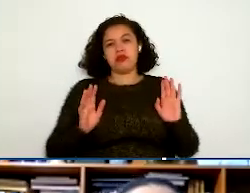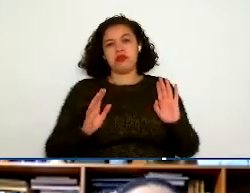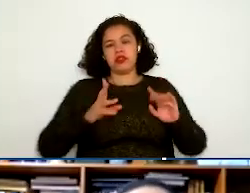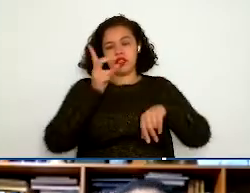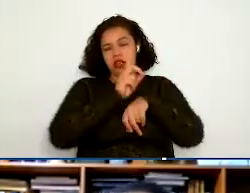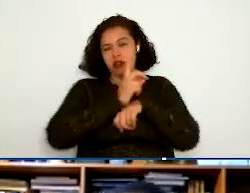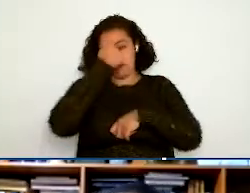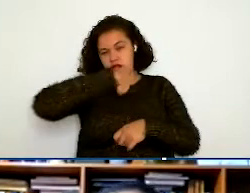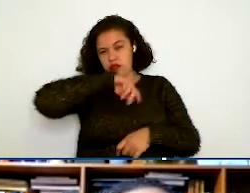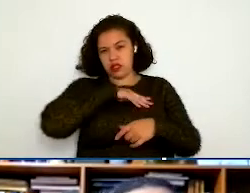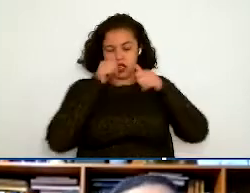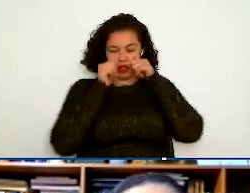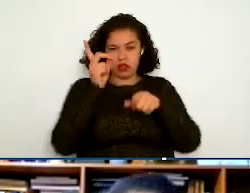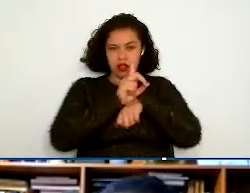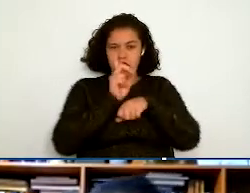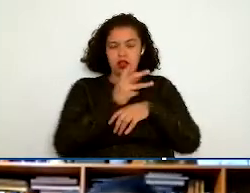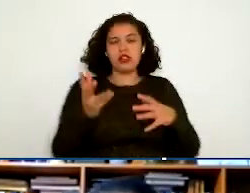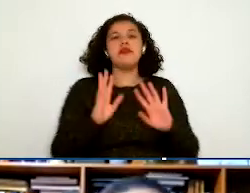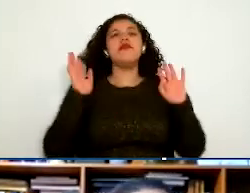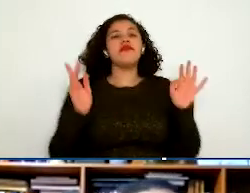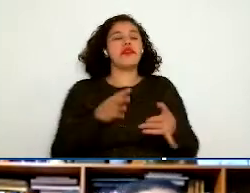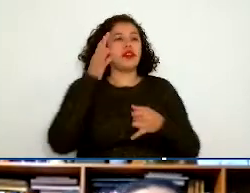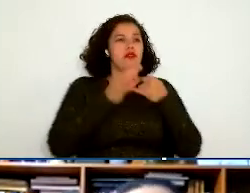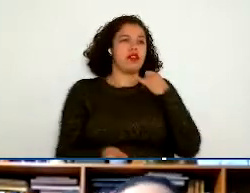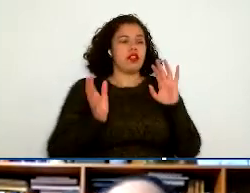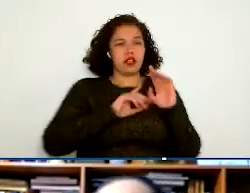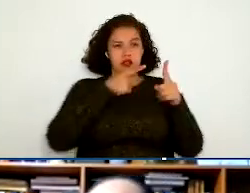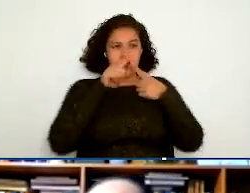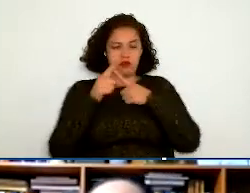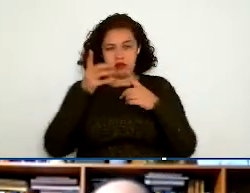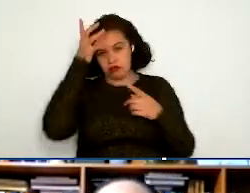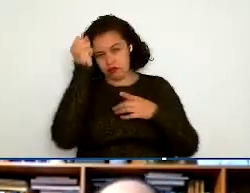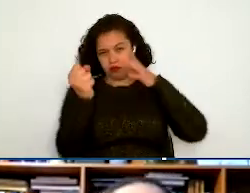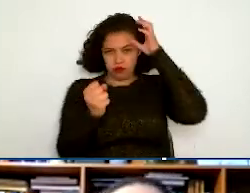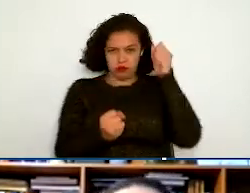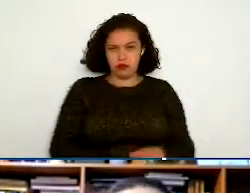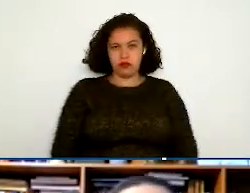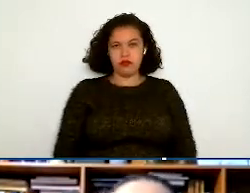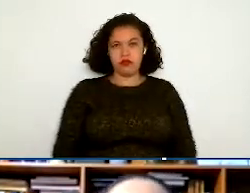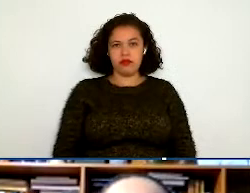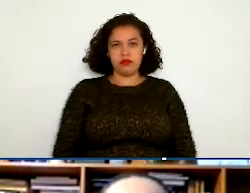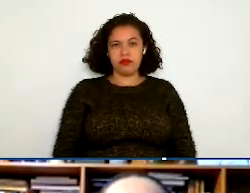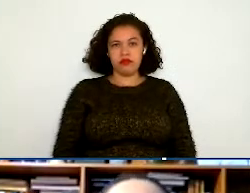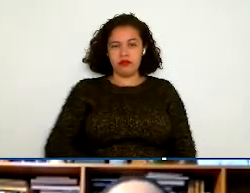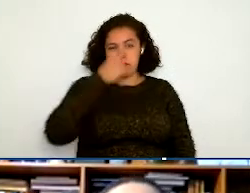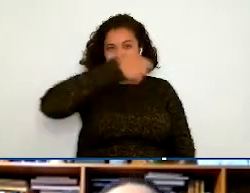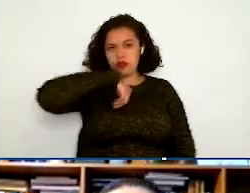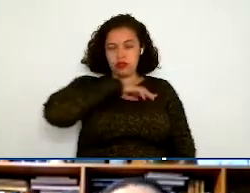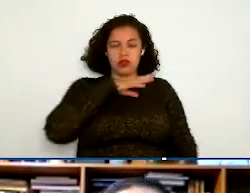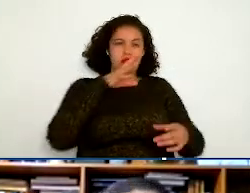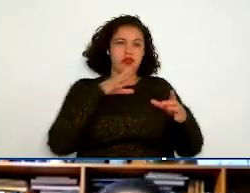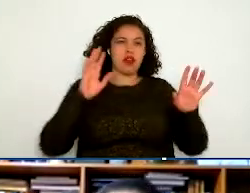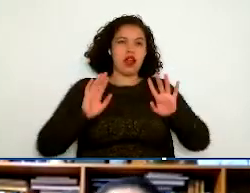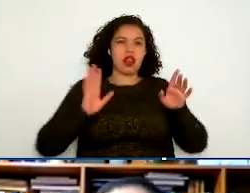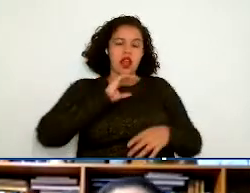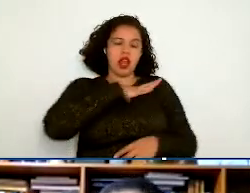Y ahora, ya que tenemos esta diferenciación, esta conceptualización, primero de lo que en términos generales puede ser calidad y